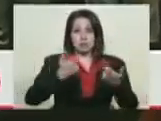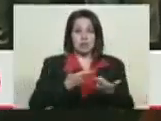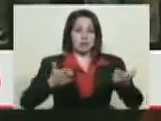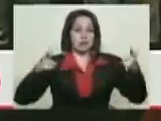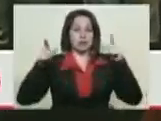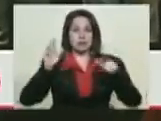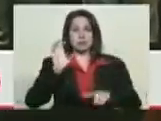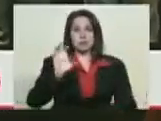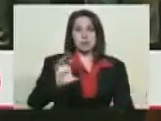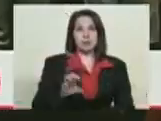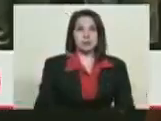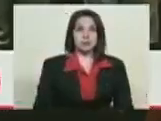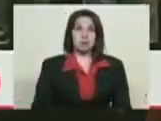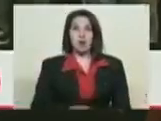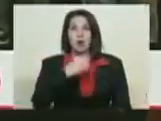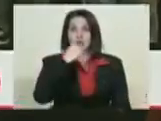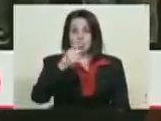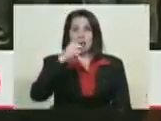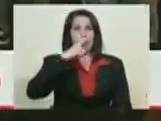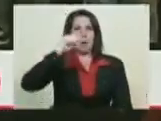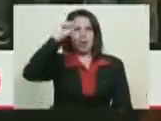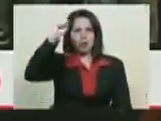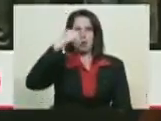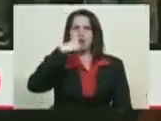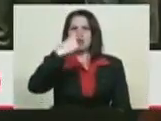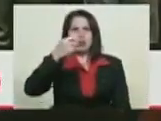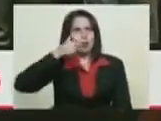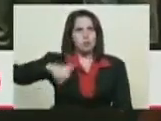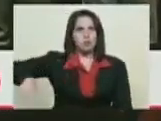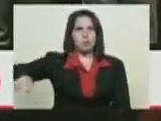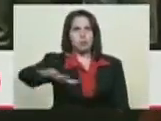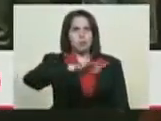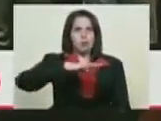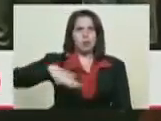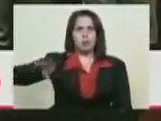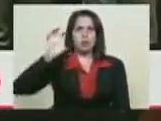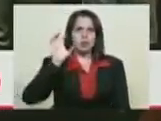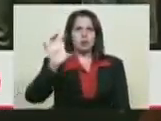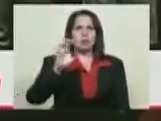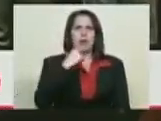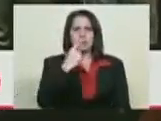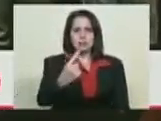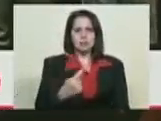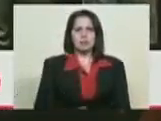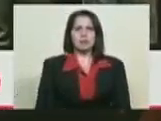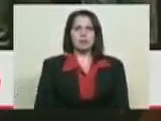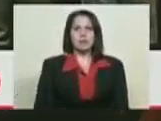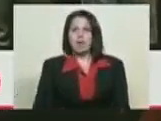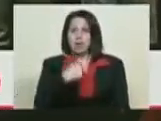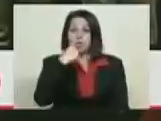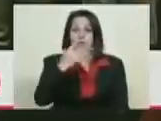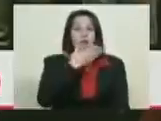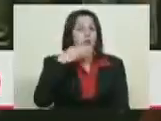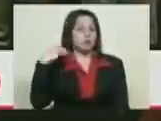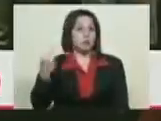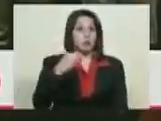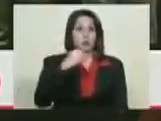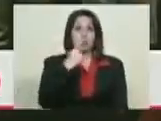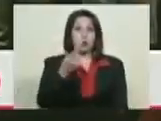este país. Y cuando digo Maduro, digo pueblo, digo patria. Digo juventud, digo